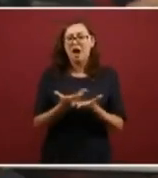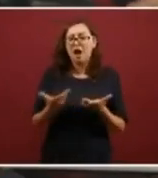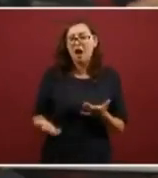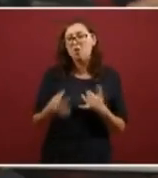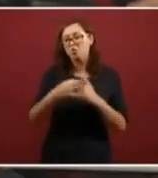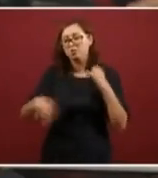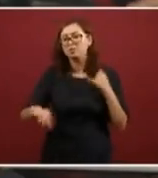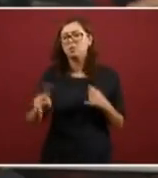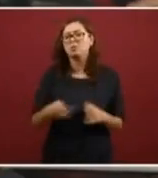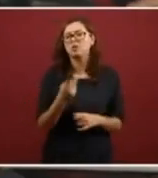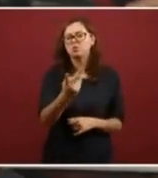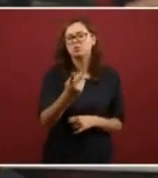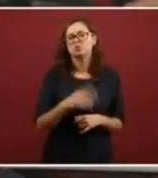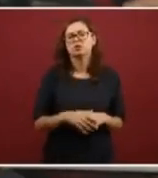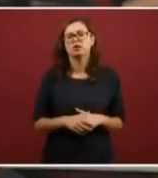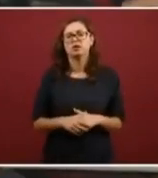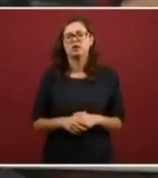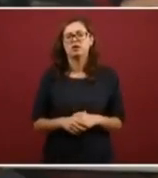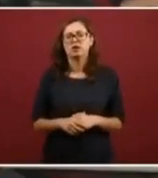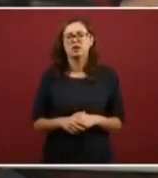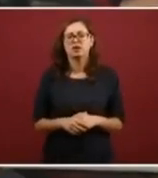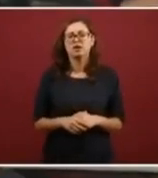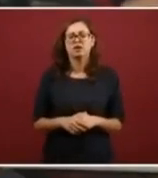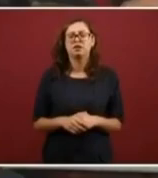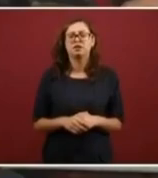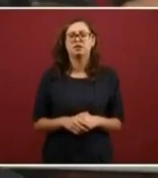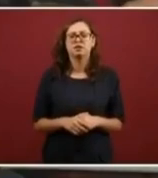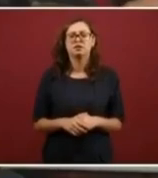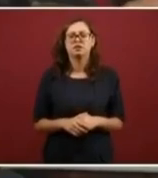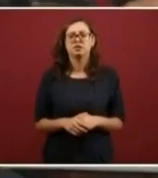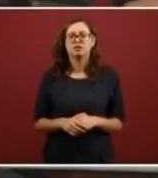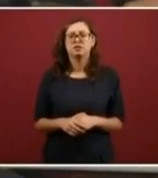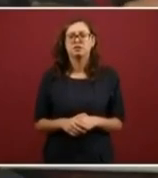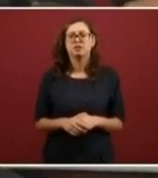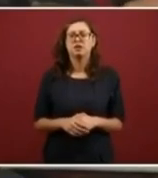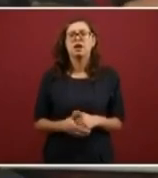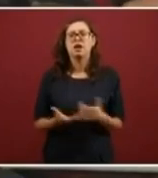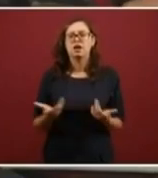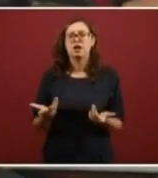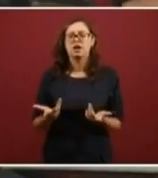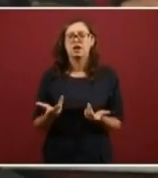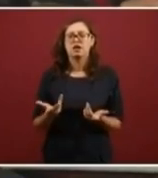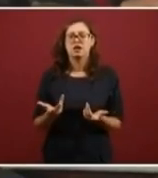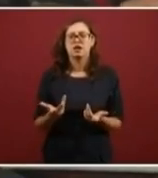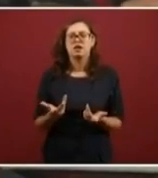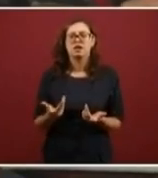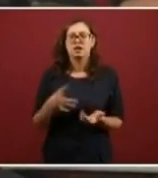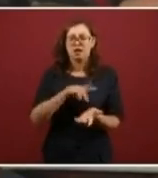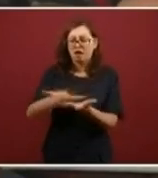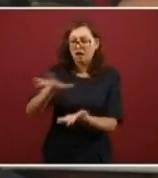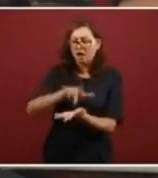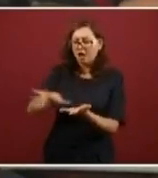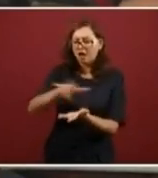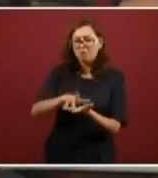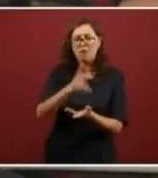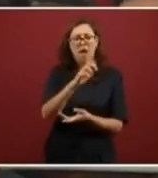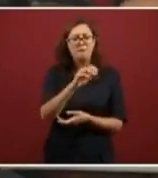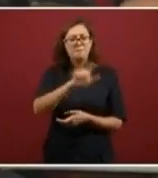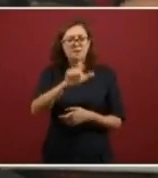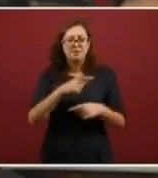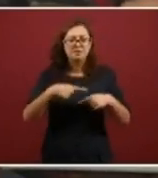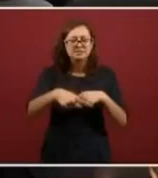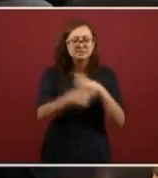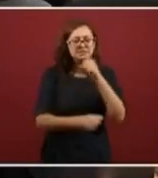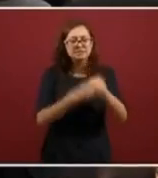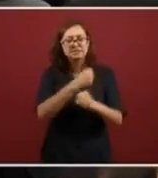puede, ¿cómo cubriría el gobierno los ingresos que dejaría de percibir por petróleo ahora que comenta que habrá este apoyo a Pemex durante